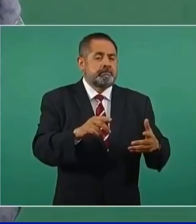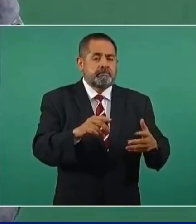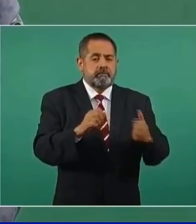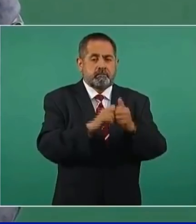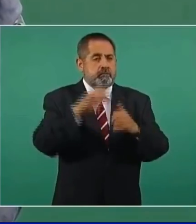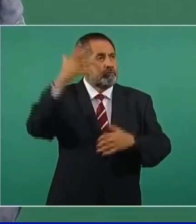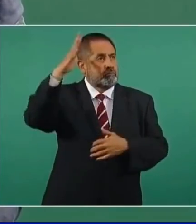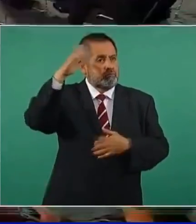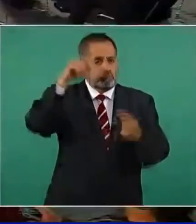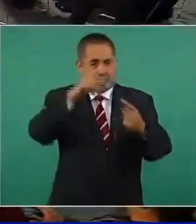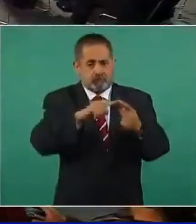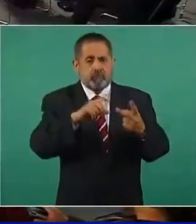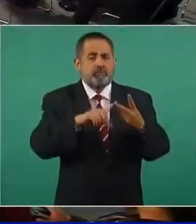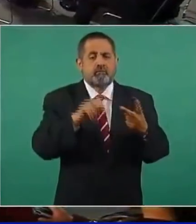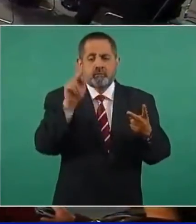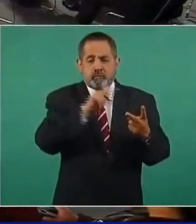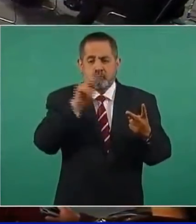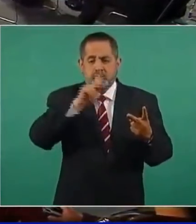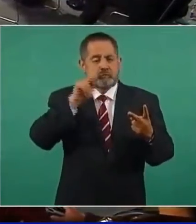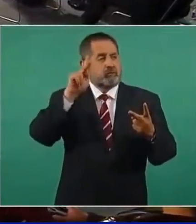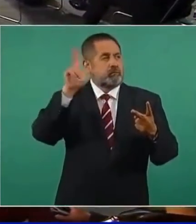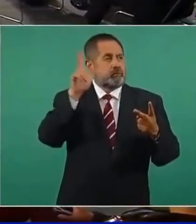energía solar o eólica.